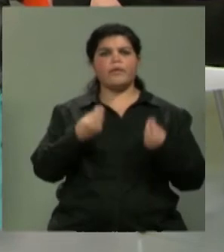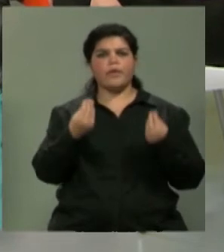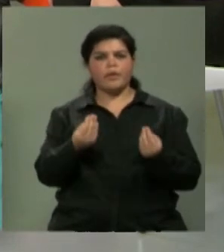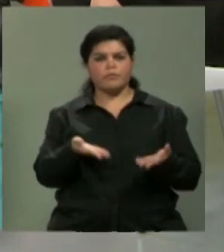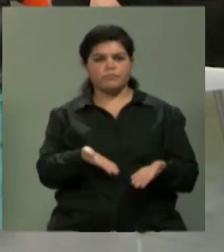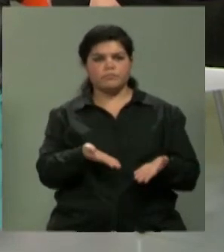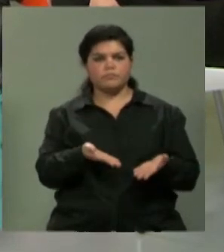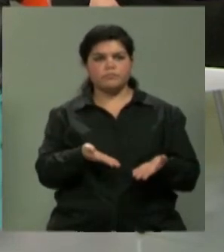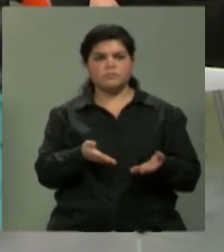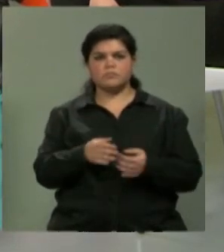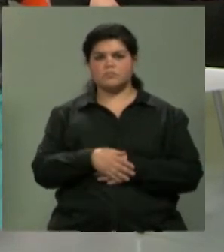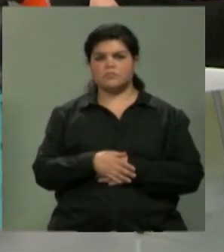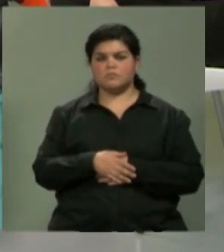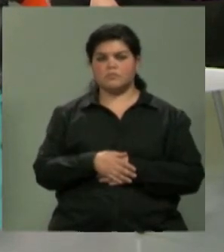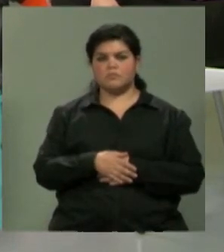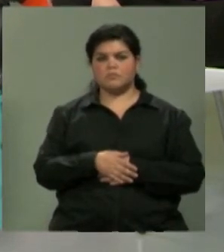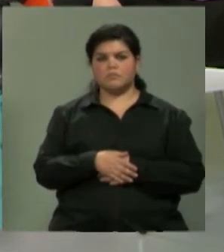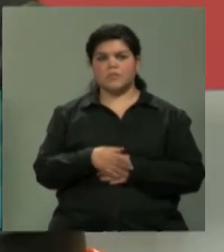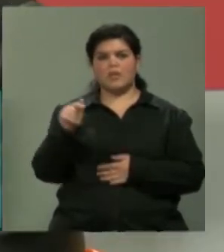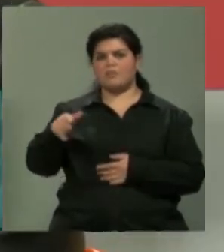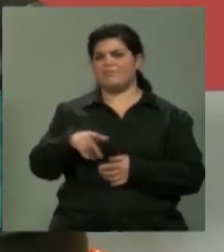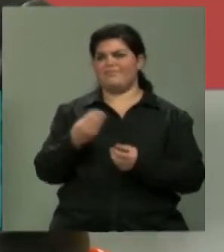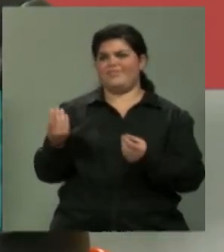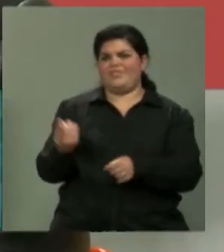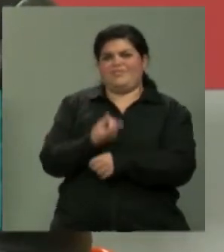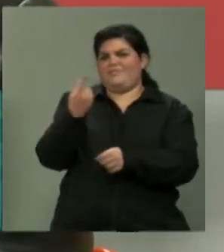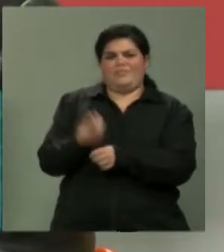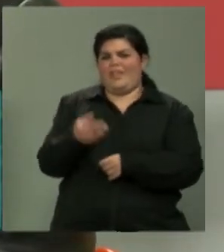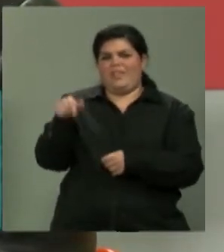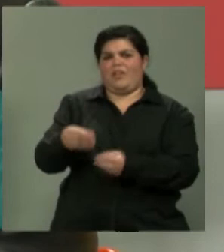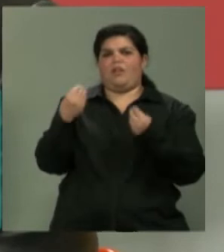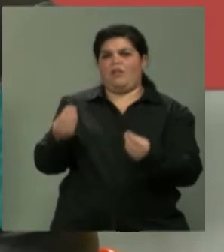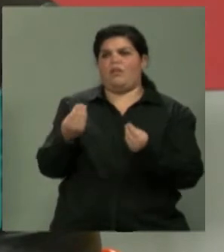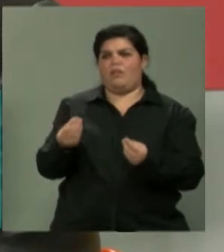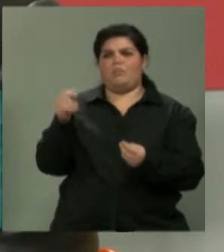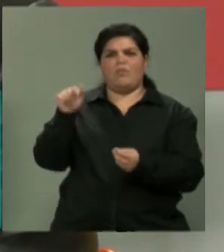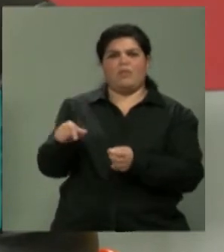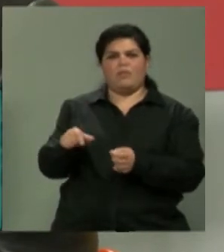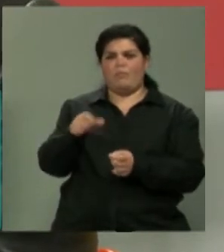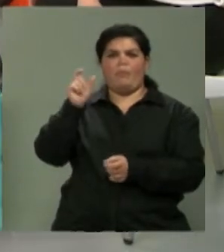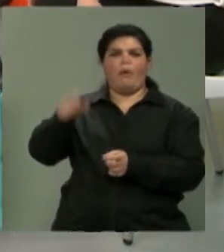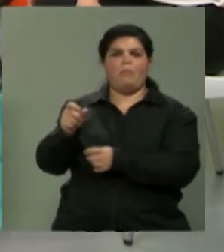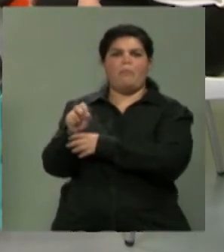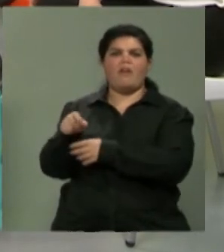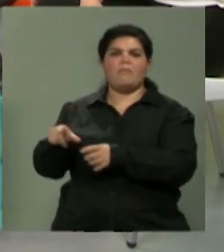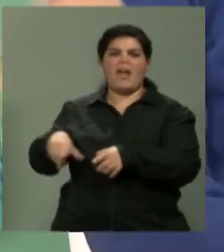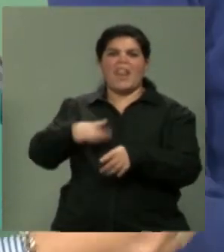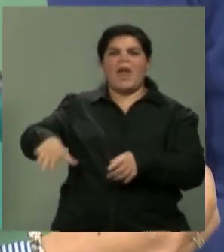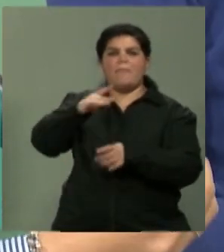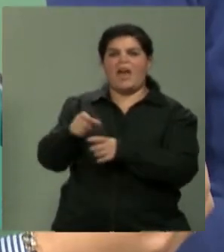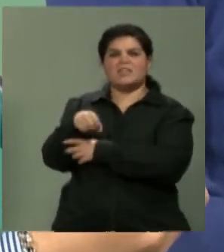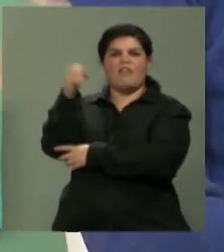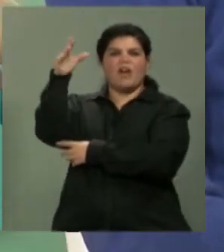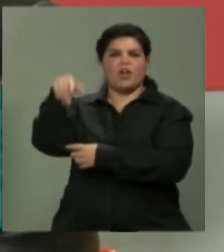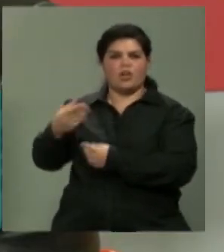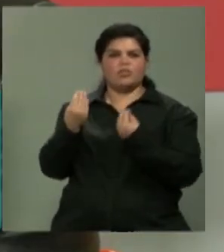banalizás demasiado. No, te pregunto, ¿qué No, hacemos lo con el banalizás pibe? mucho. Me estás hablando de los faroles de la plaza. Yo te estoy hablando ¿Qué hacemos con de el política. pibe? Es lo que a Vos mí me dijiste el